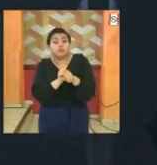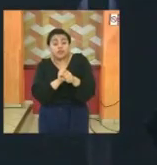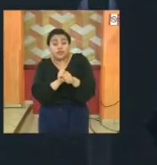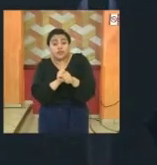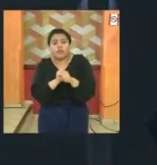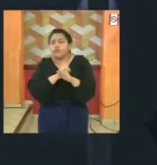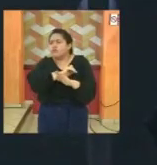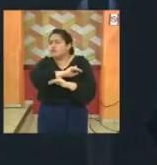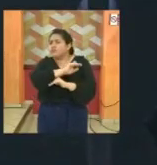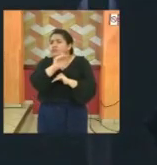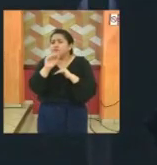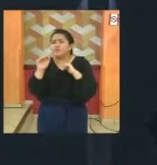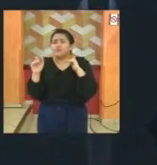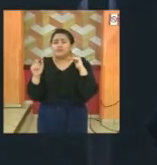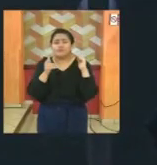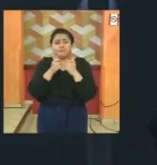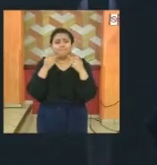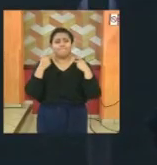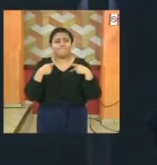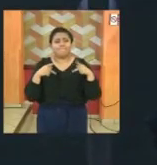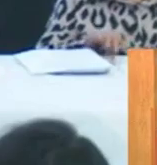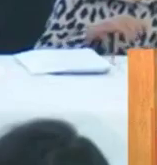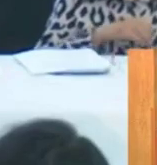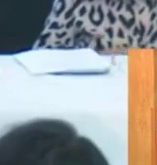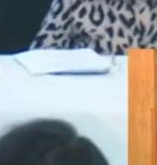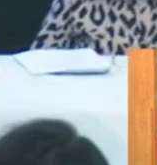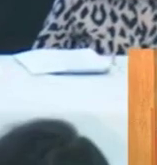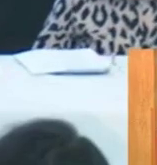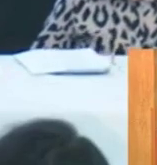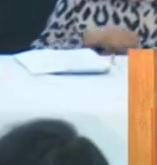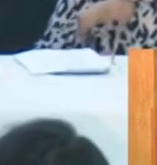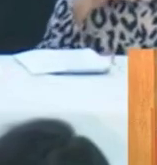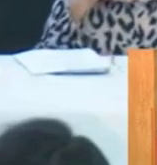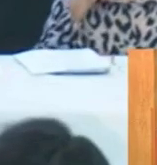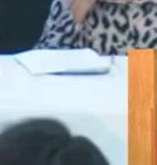como a representantes de la academia y la sociedad civil que trabajan en favor de los